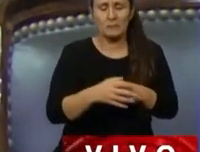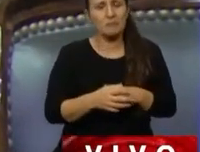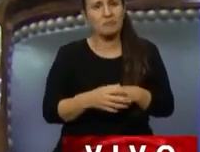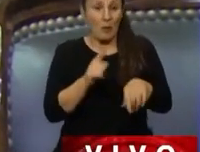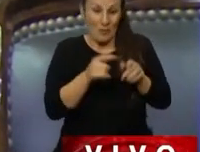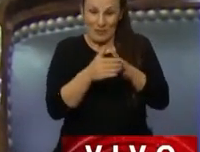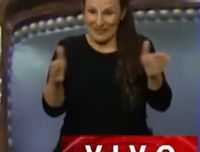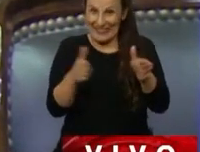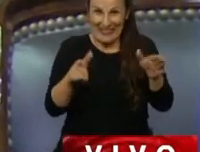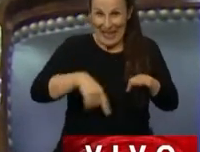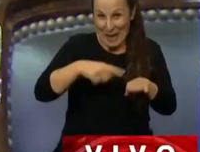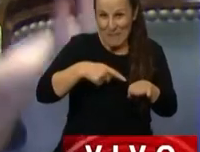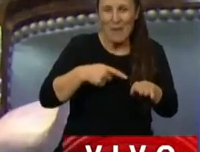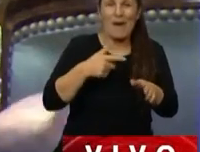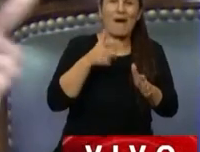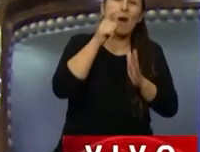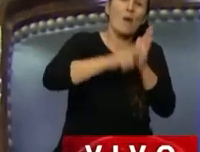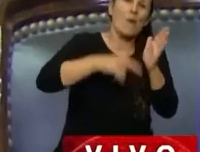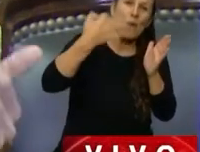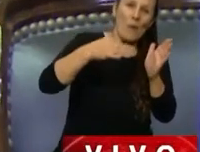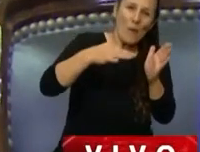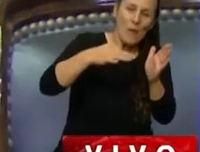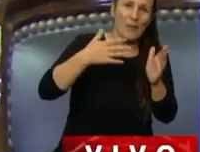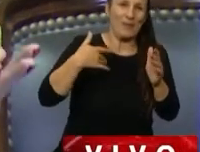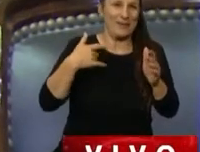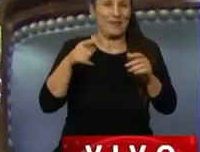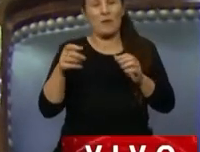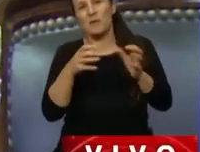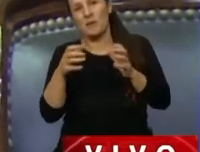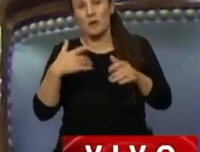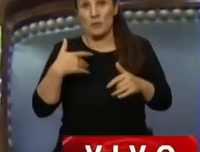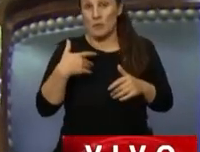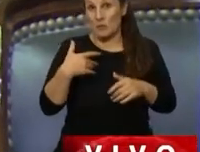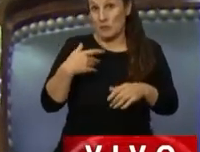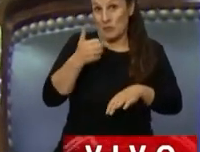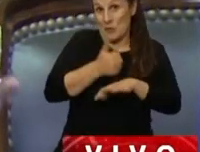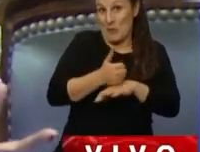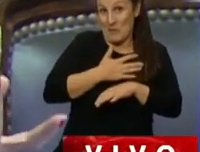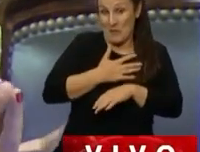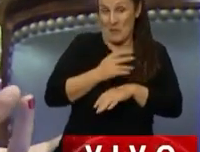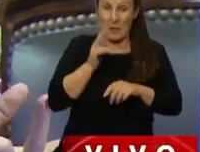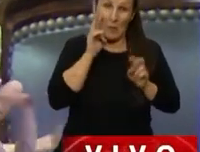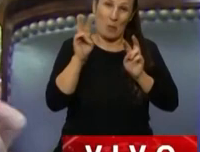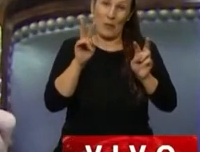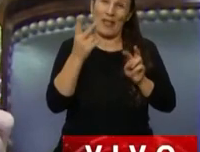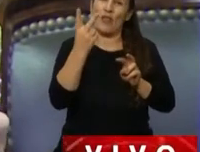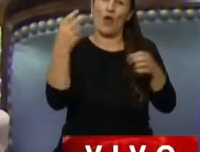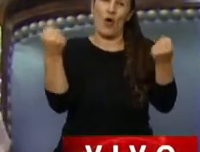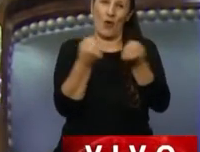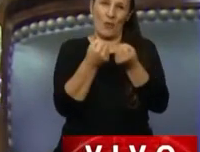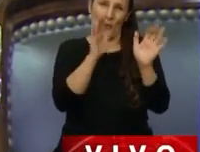única, creo que si participé del mismo lugar de los que estuvieron sentados varios aquí, sí hubo 2 puntos en